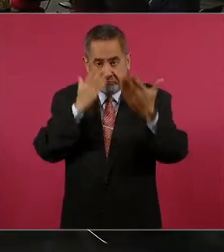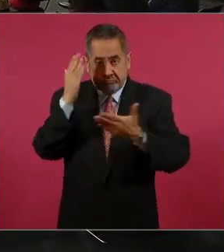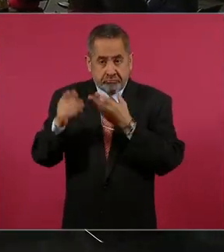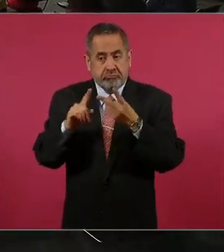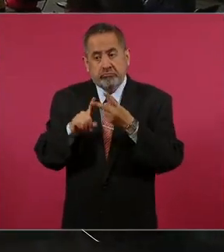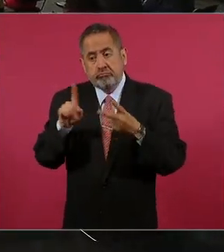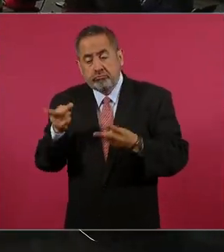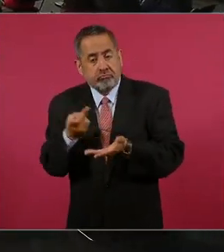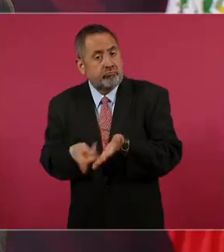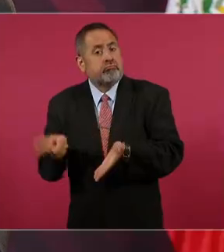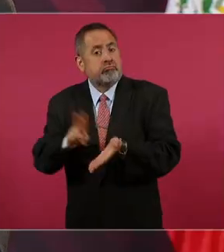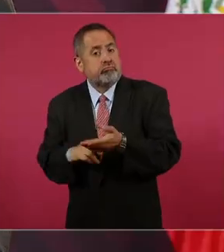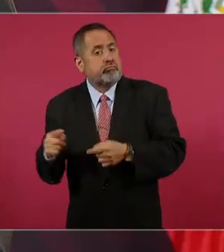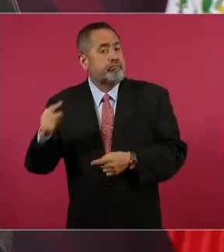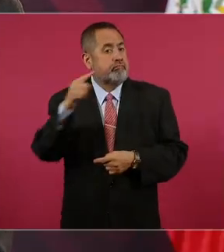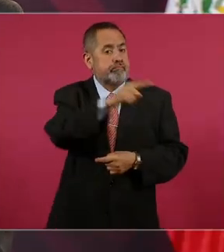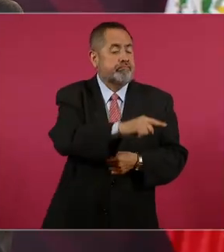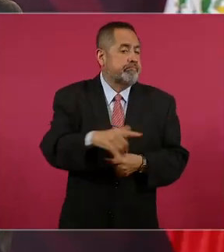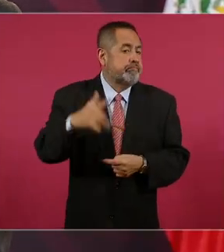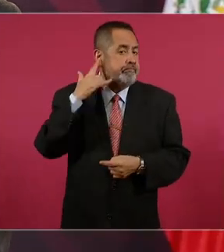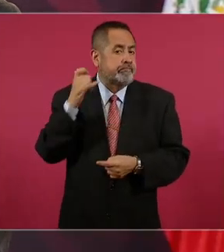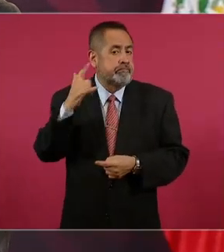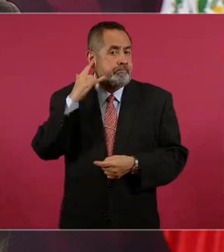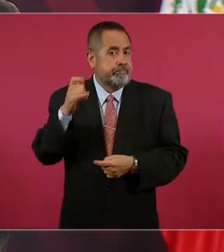California, en Berkeley.